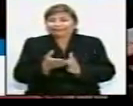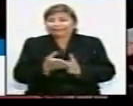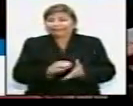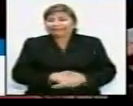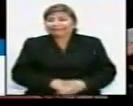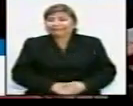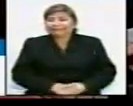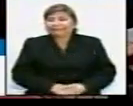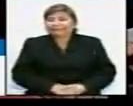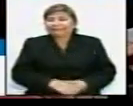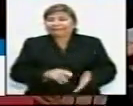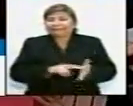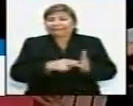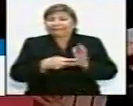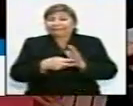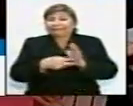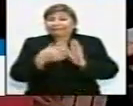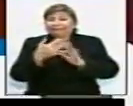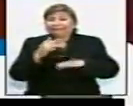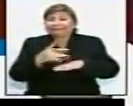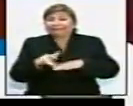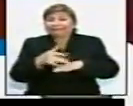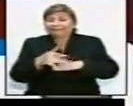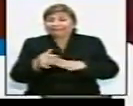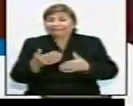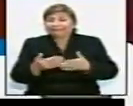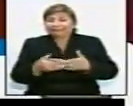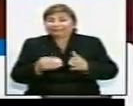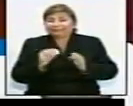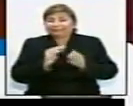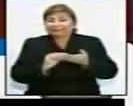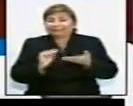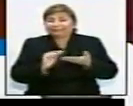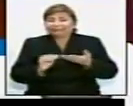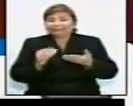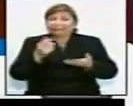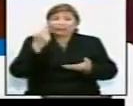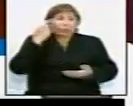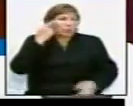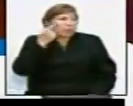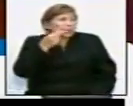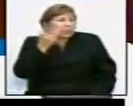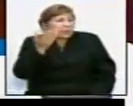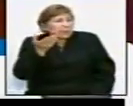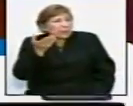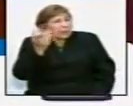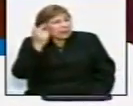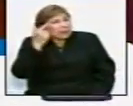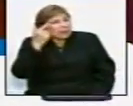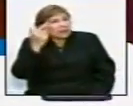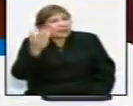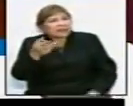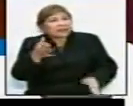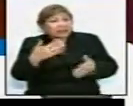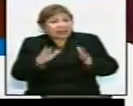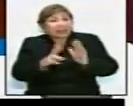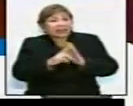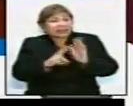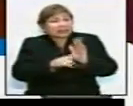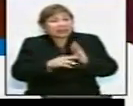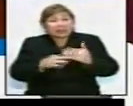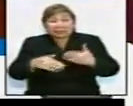presidenta, ¿significa que hay un vacío legal que deberíamos subsanar, o cree usted que vía el reglamento va a